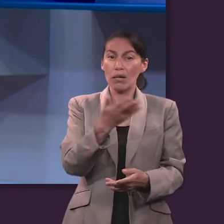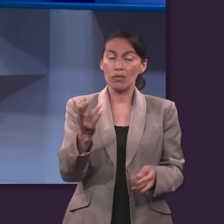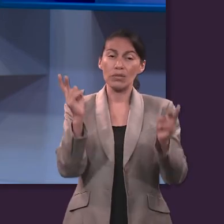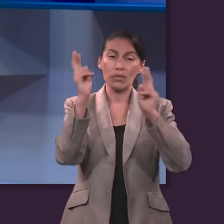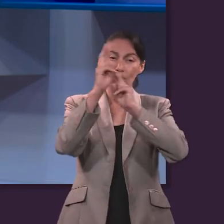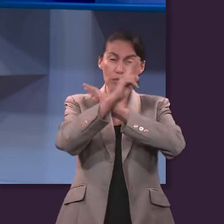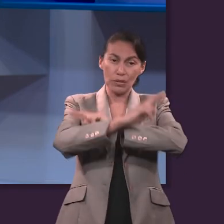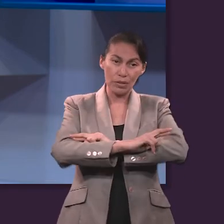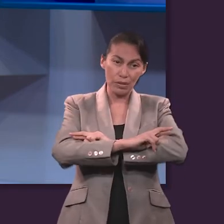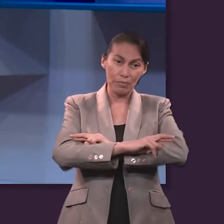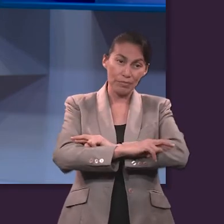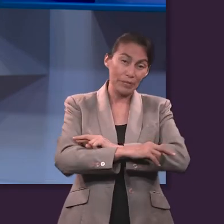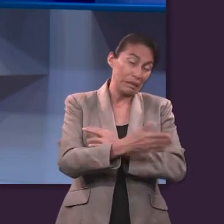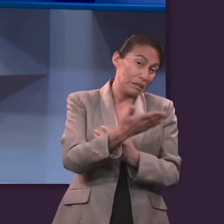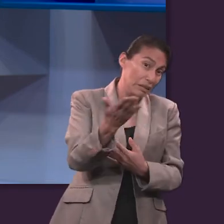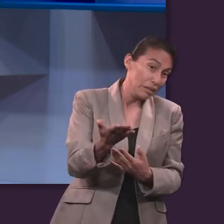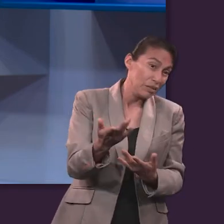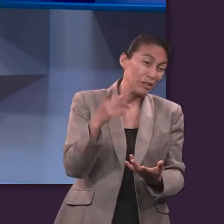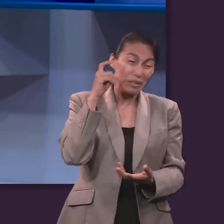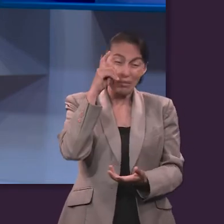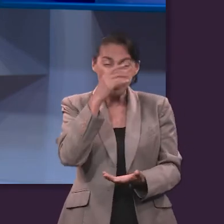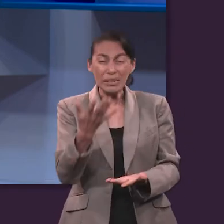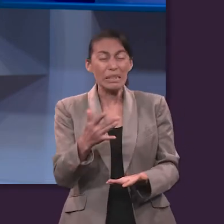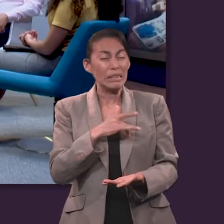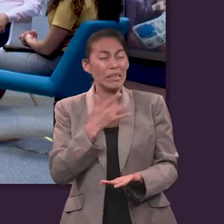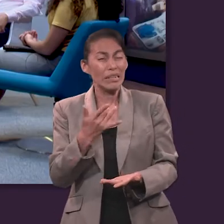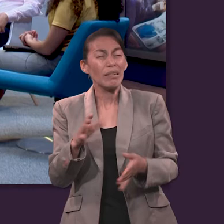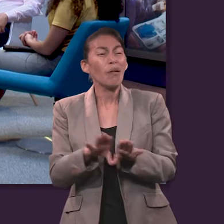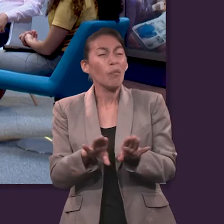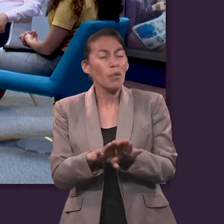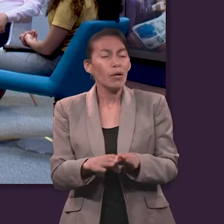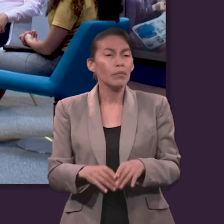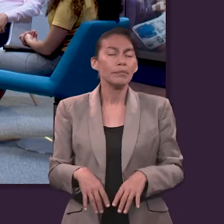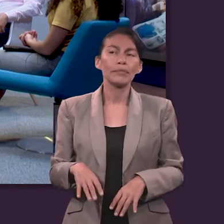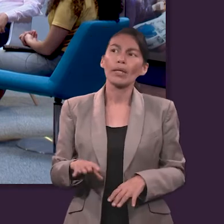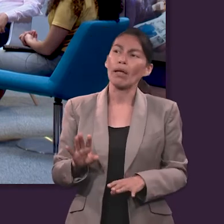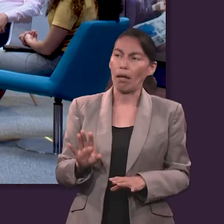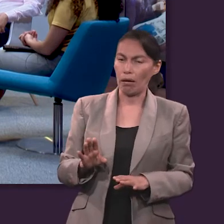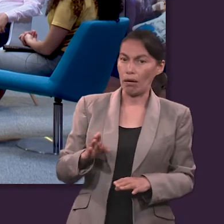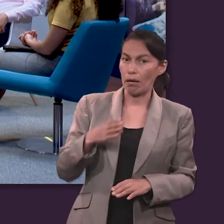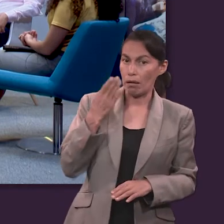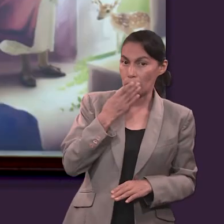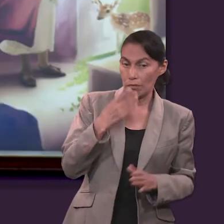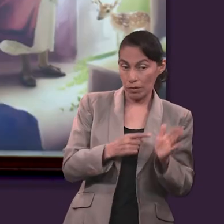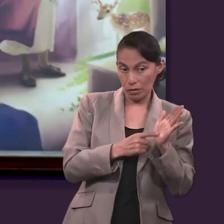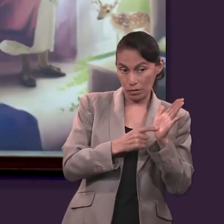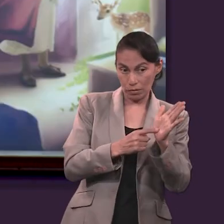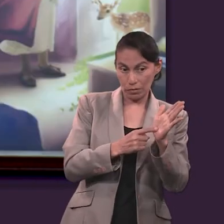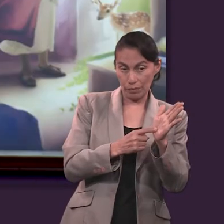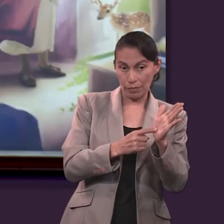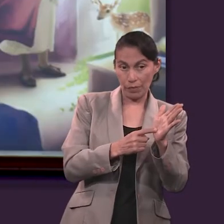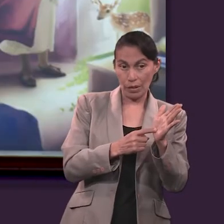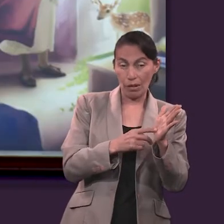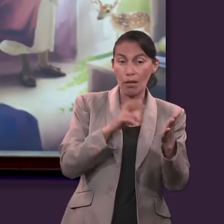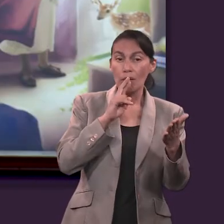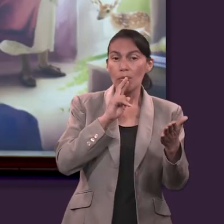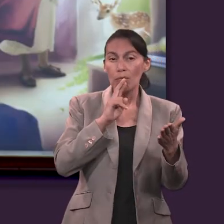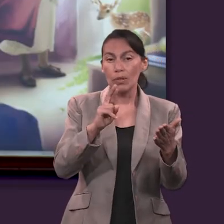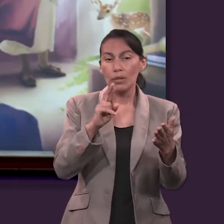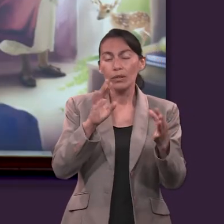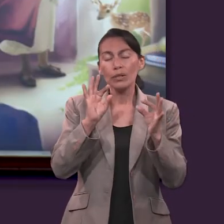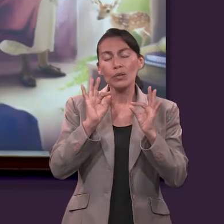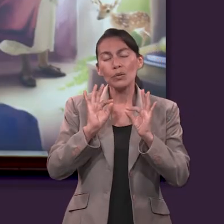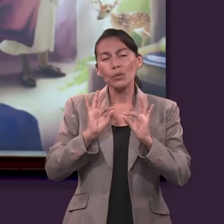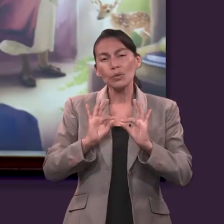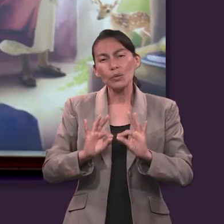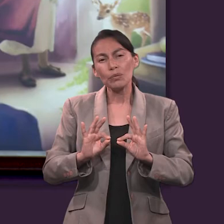si ellos ahora mismo se encuentran en una atmósfera que es totalmente venenosa? La Biblia dice, la blanda respuesta calma